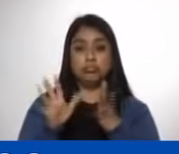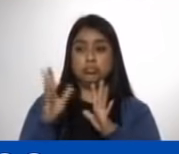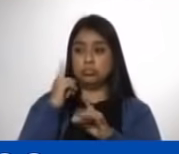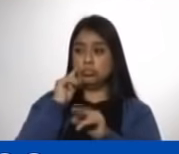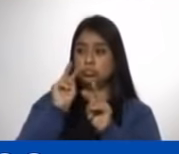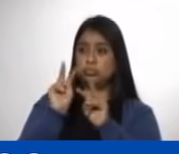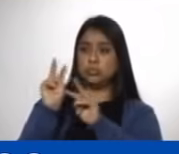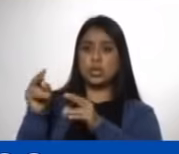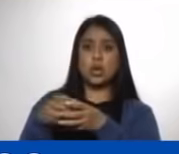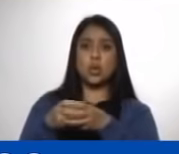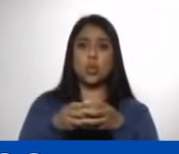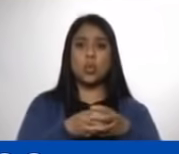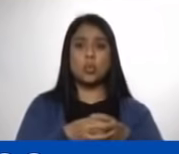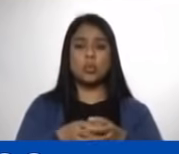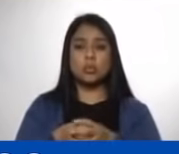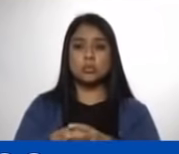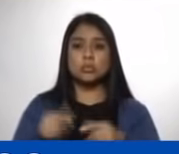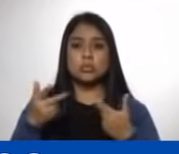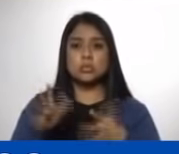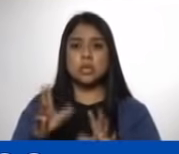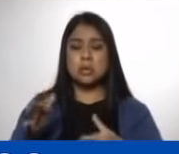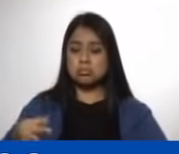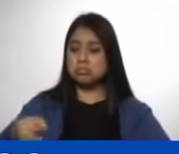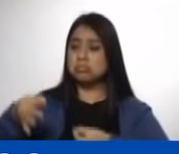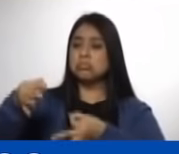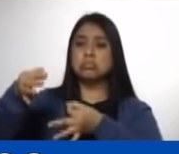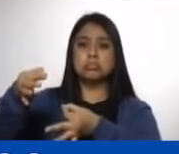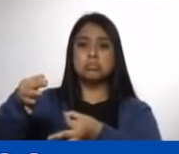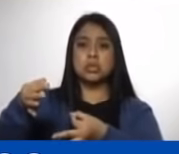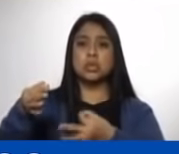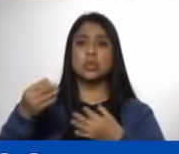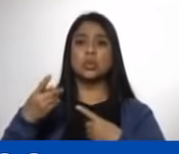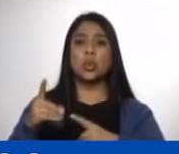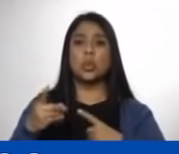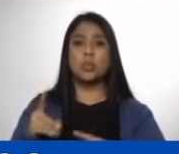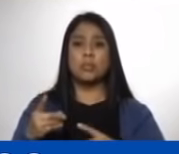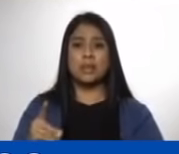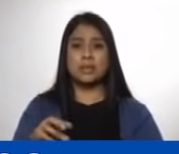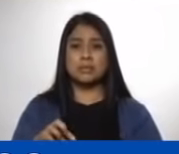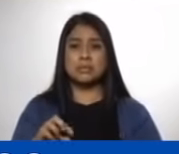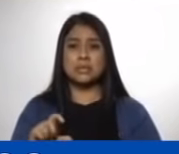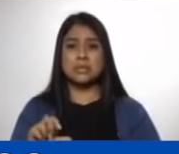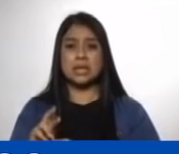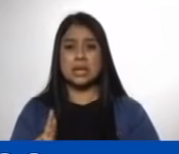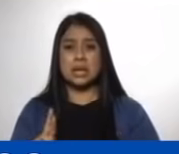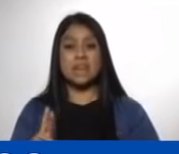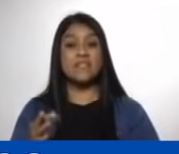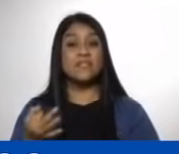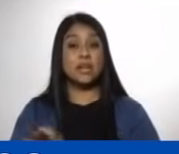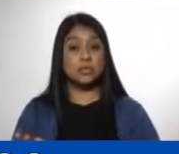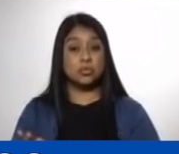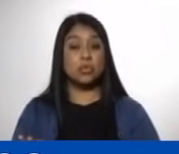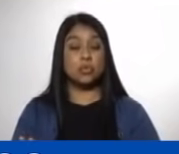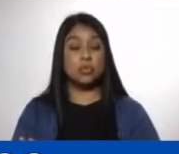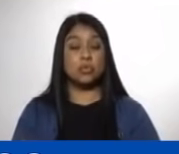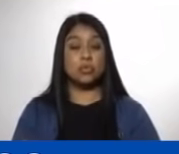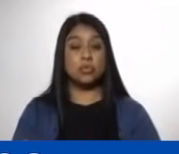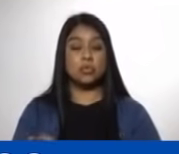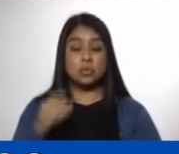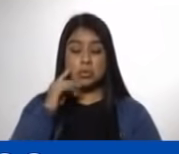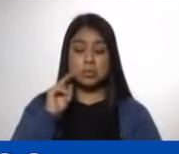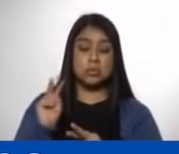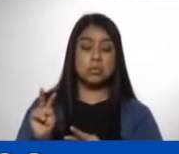algunos grupos de personas que estaban entregando documentos de PCR falsos, los cuales